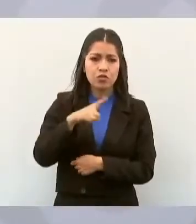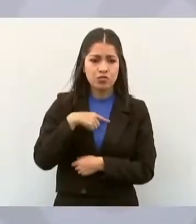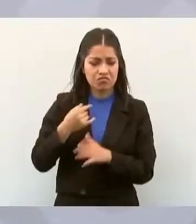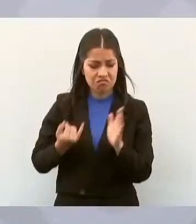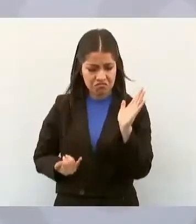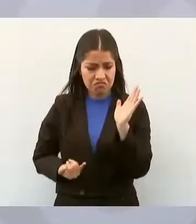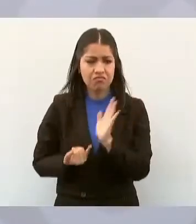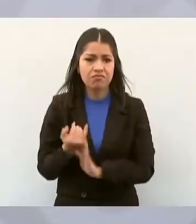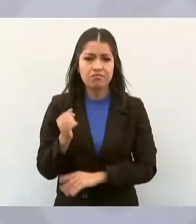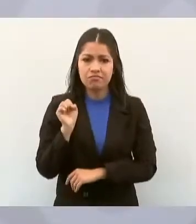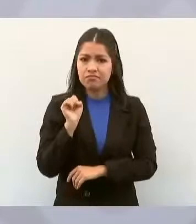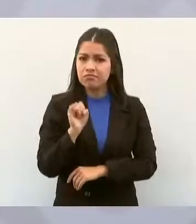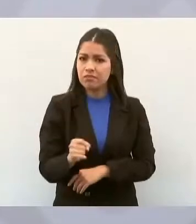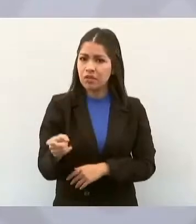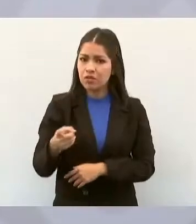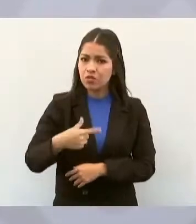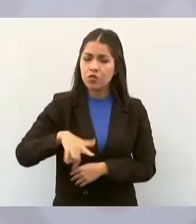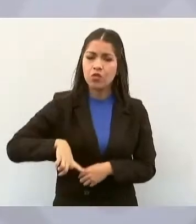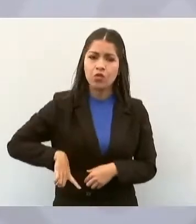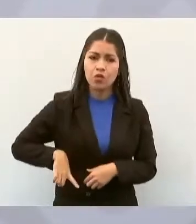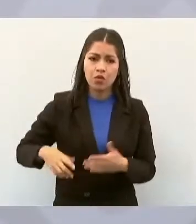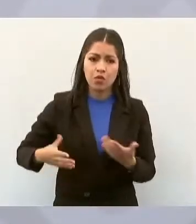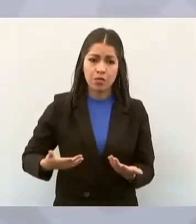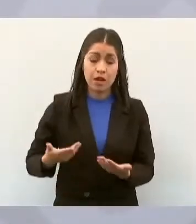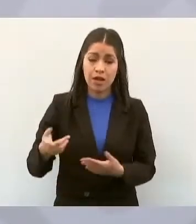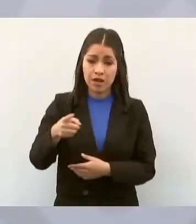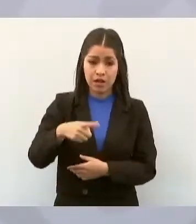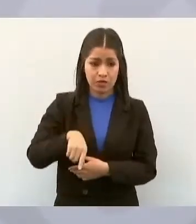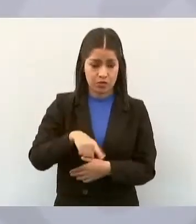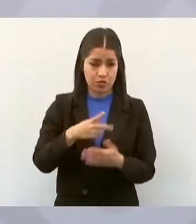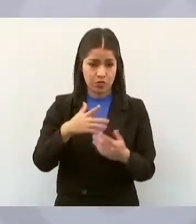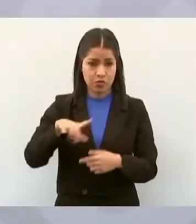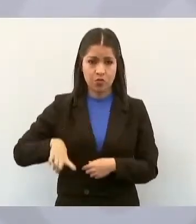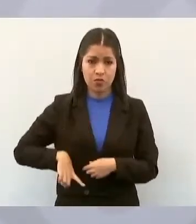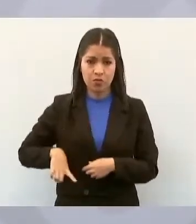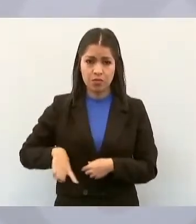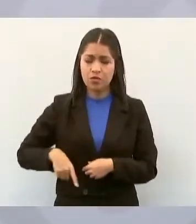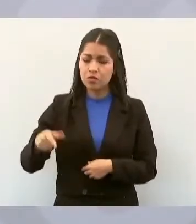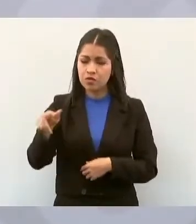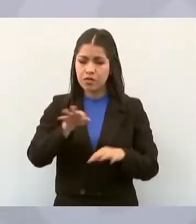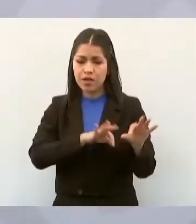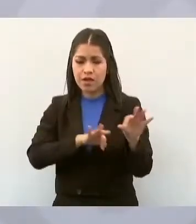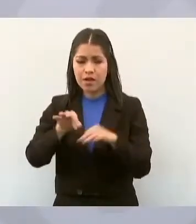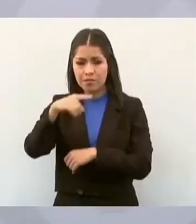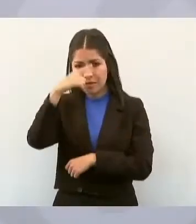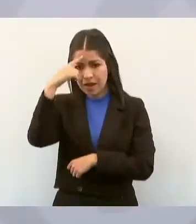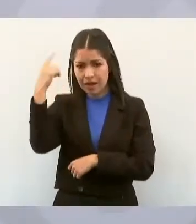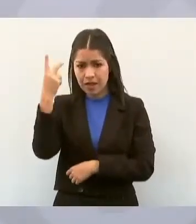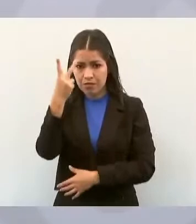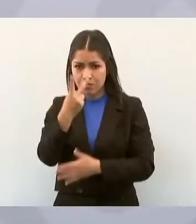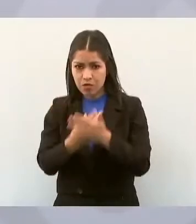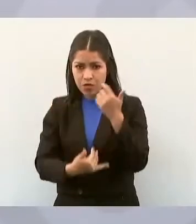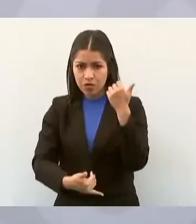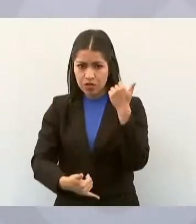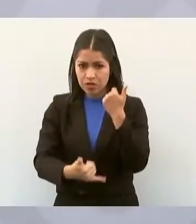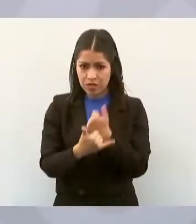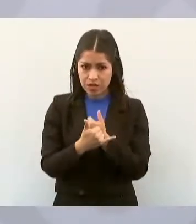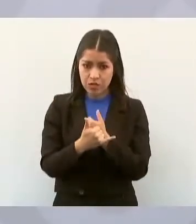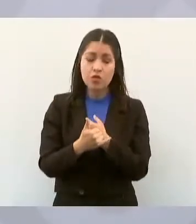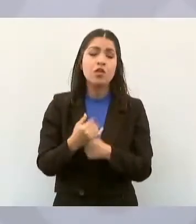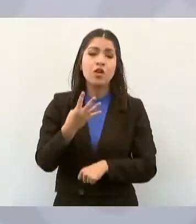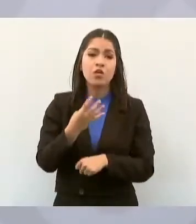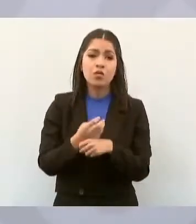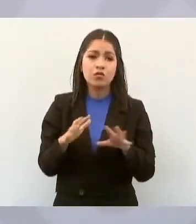y abierto del gobierno que usted encabeza, estamos haciendo realidad el proyecto de la Cuarta